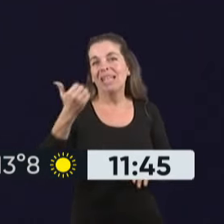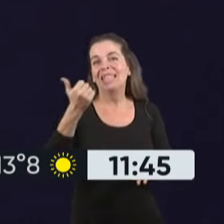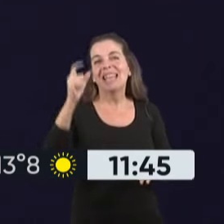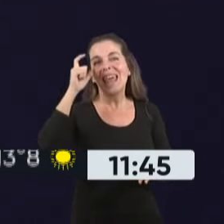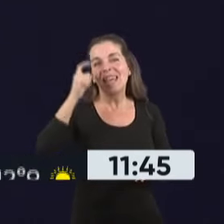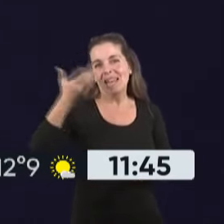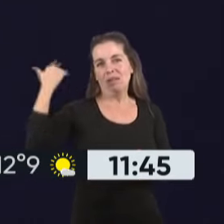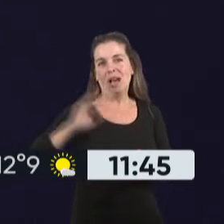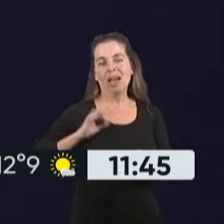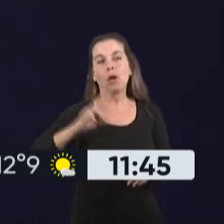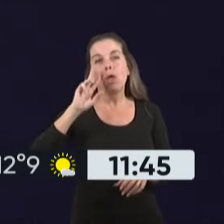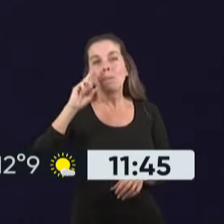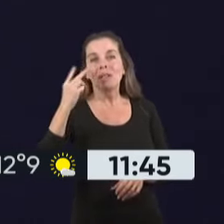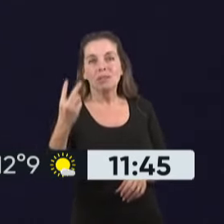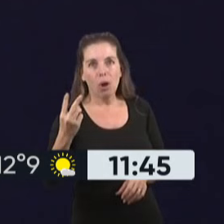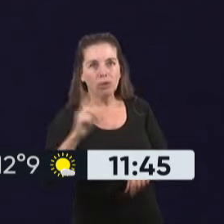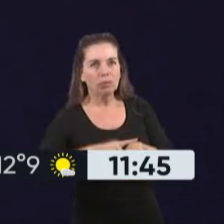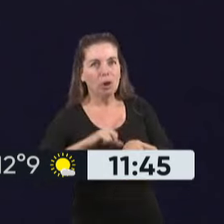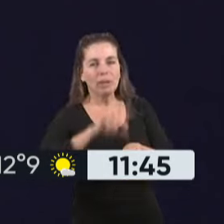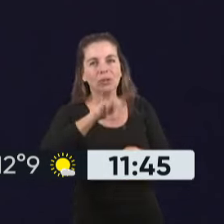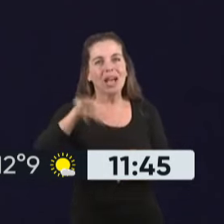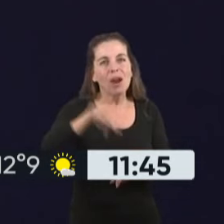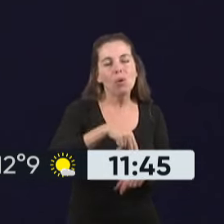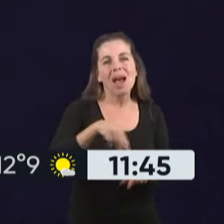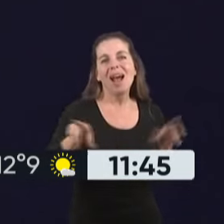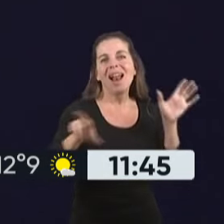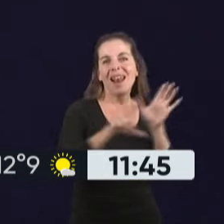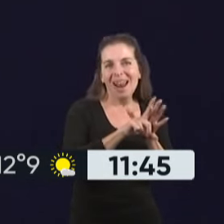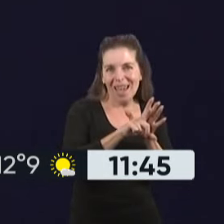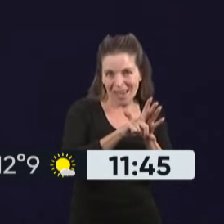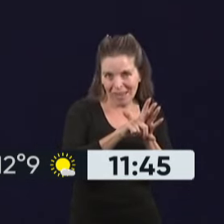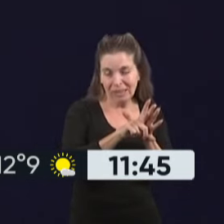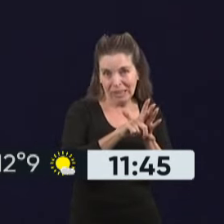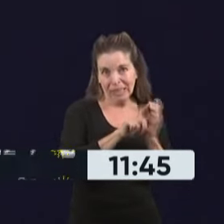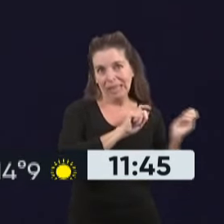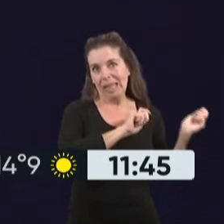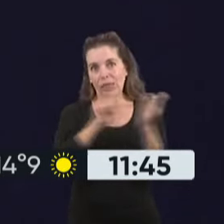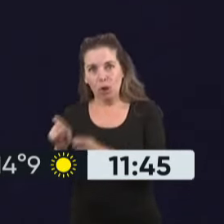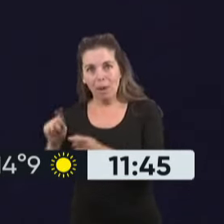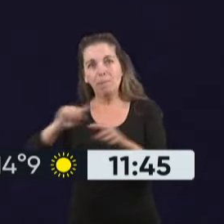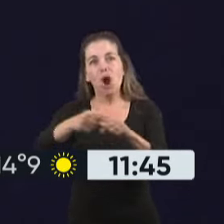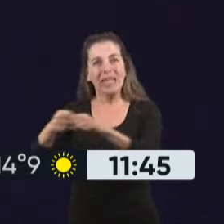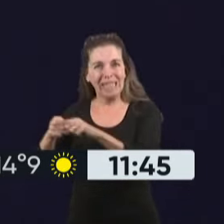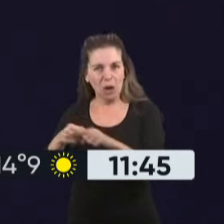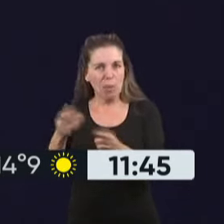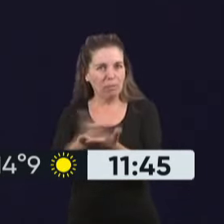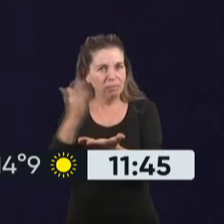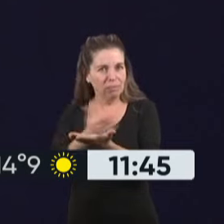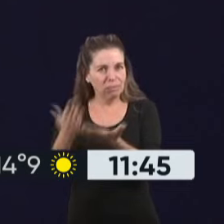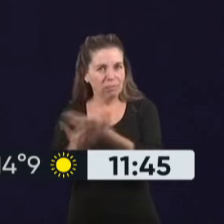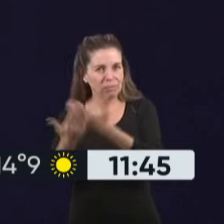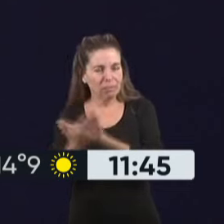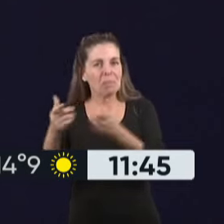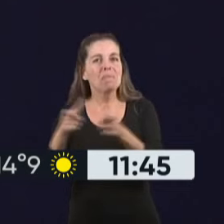cuando se deroga la ley de convertibilidad y se le da la máquina de hacer billetes a los políticos y terminamos